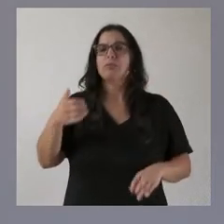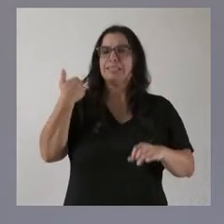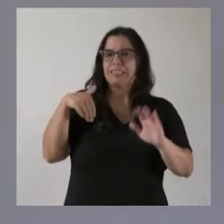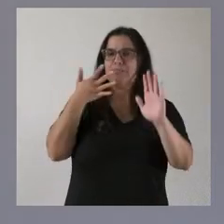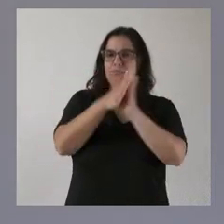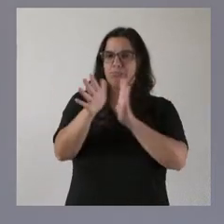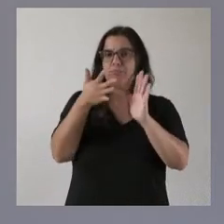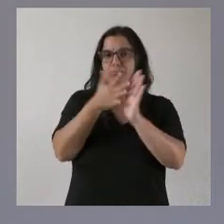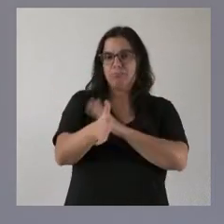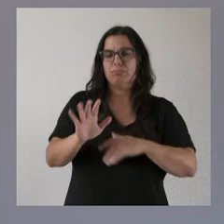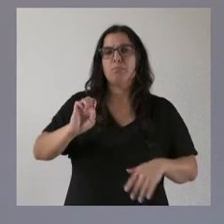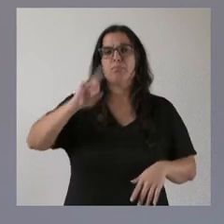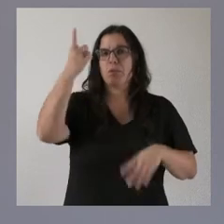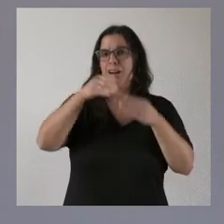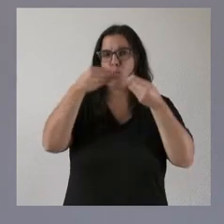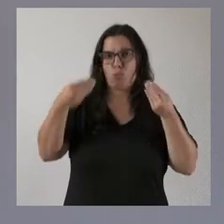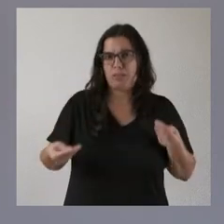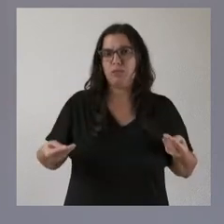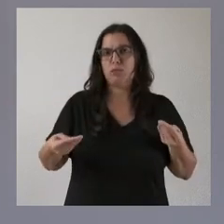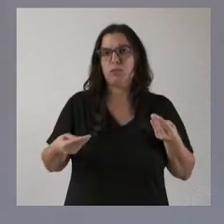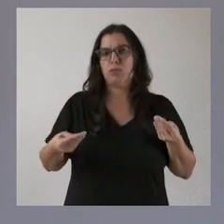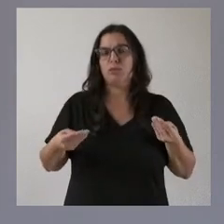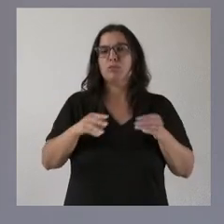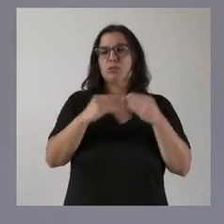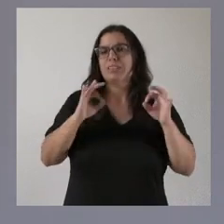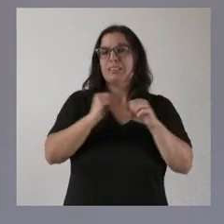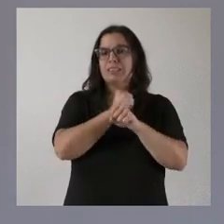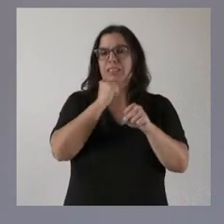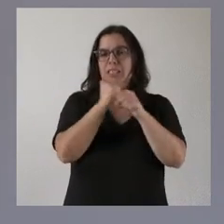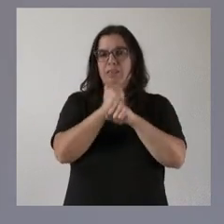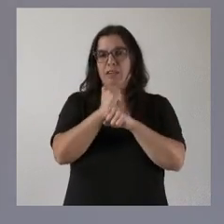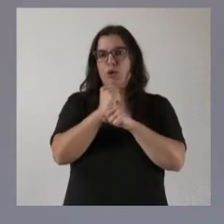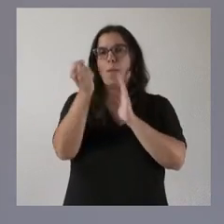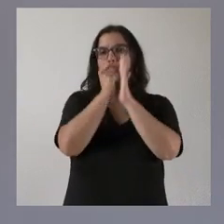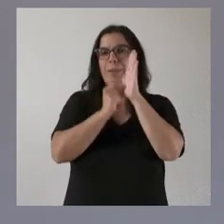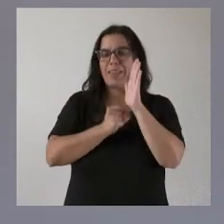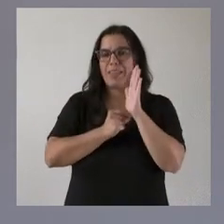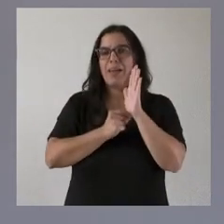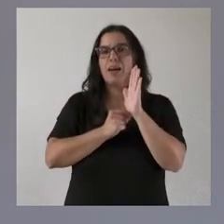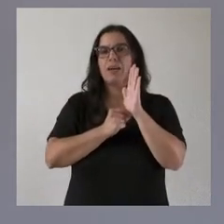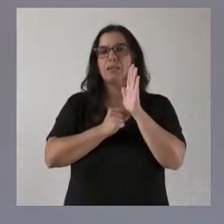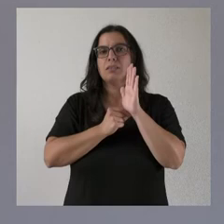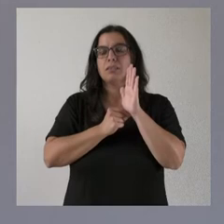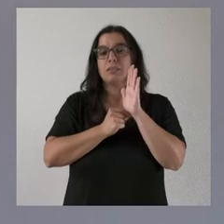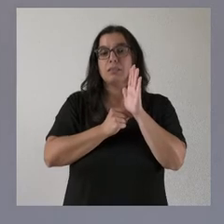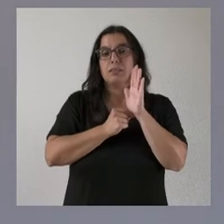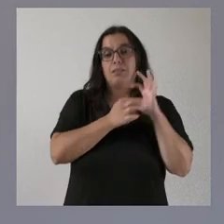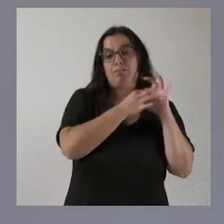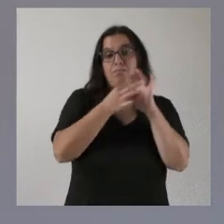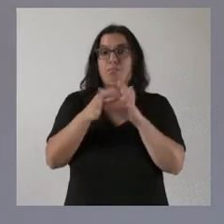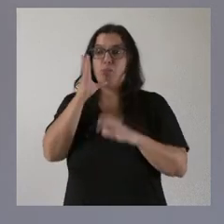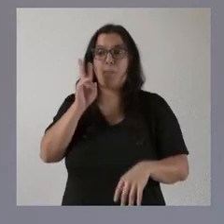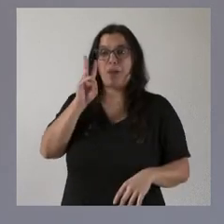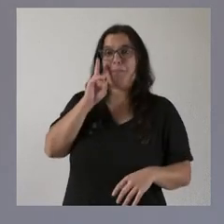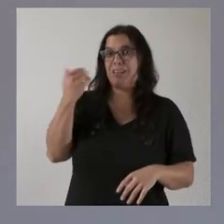de ese primer documento de trabajo que era un conjunto de medidas en torno al agravamiento de la situación de la